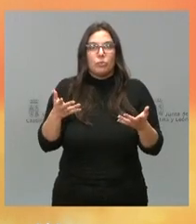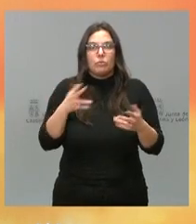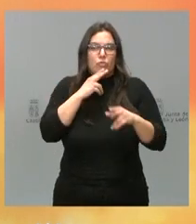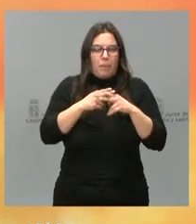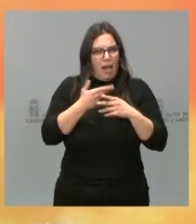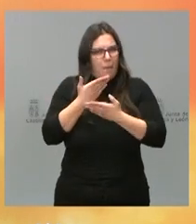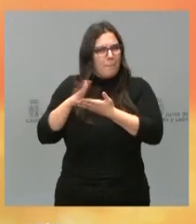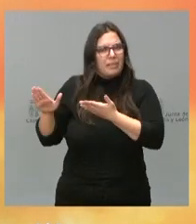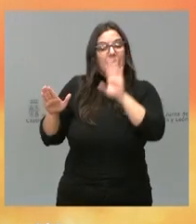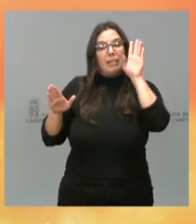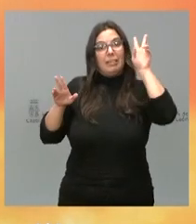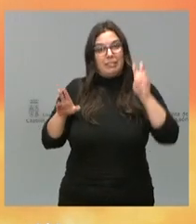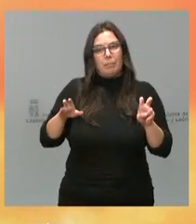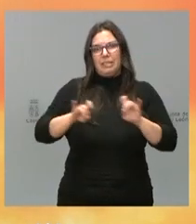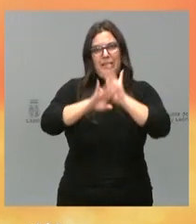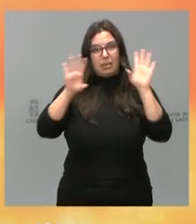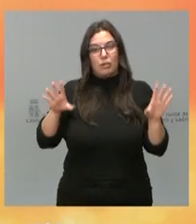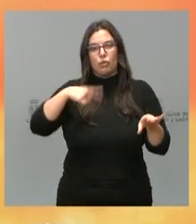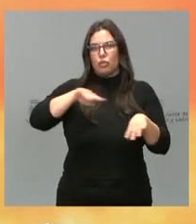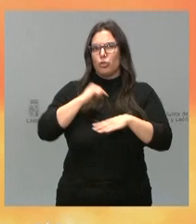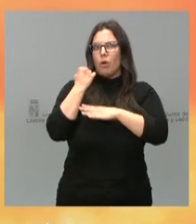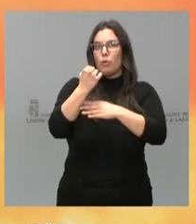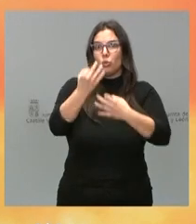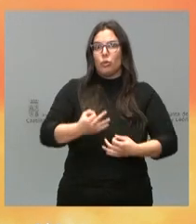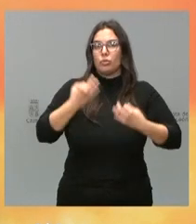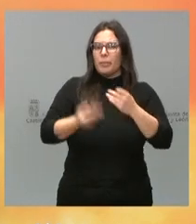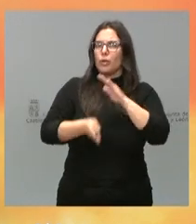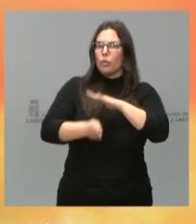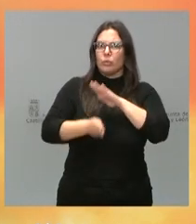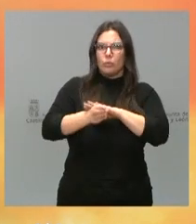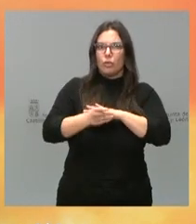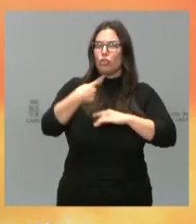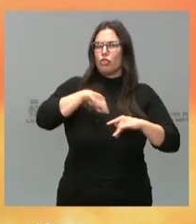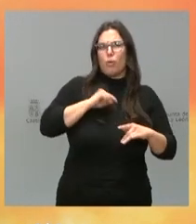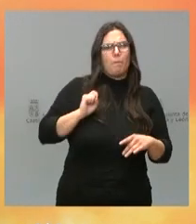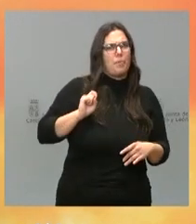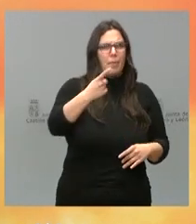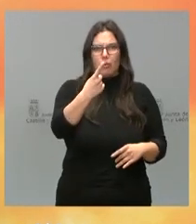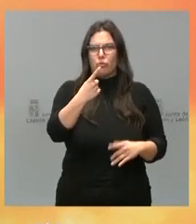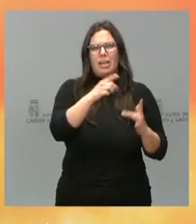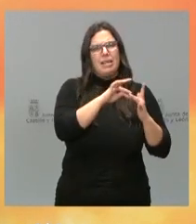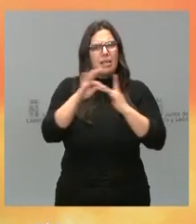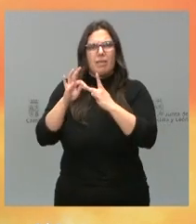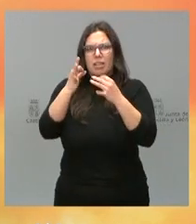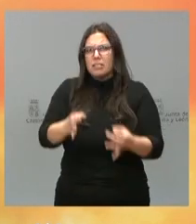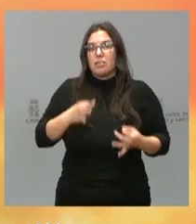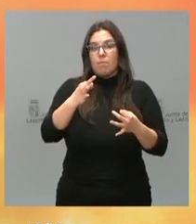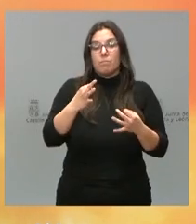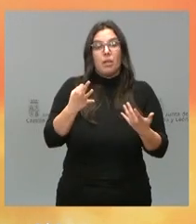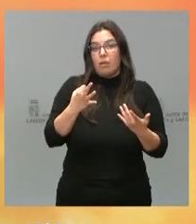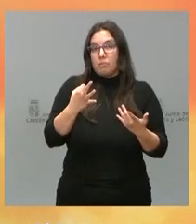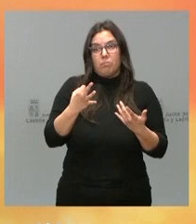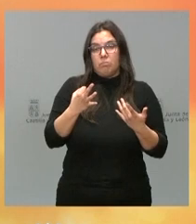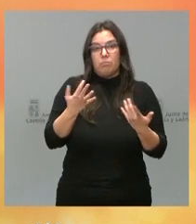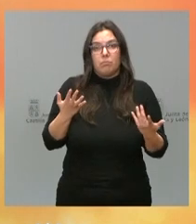el hecho es claro y en eso vamos a seguir siendo Pioneros y vamos a estar en la